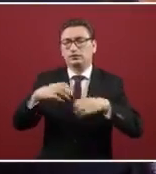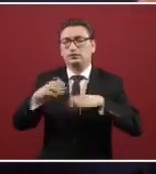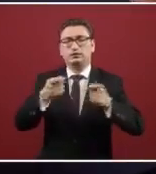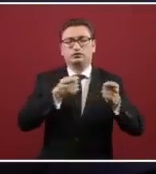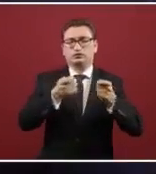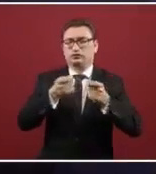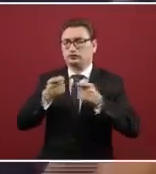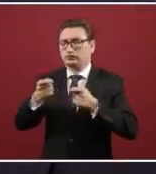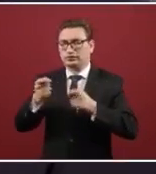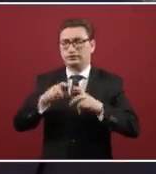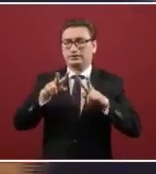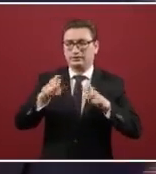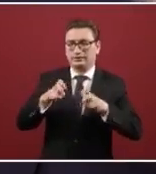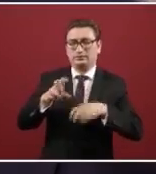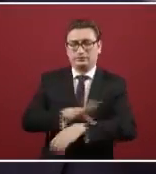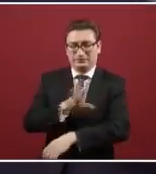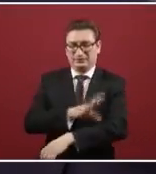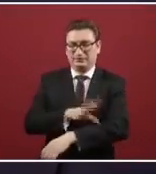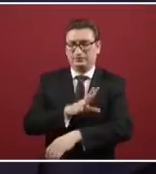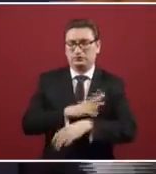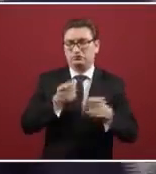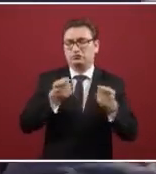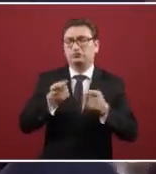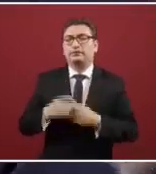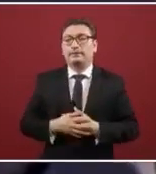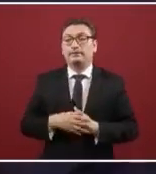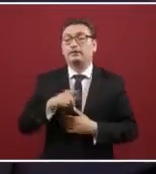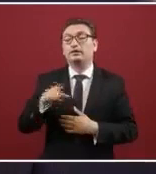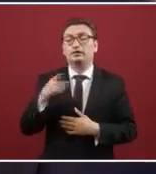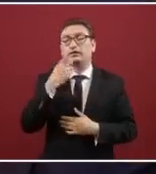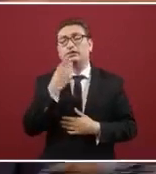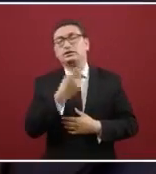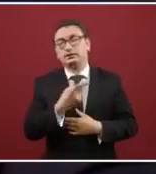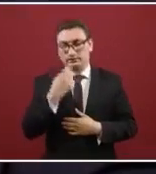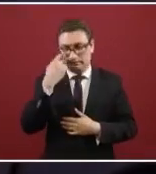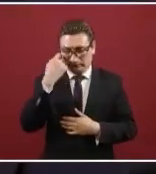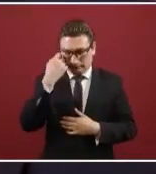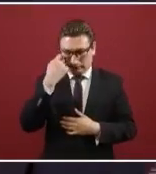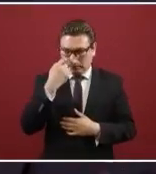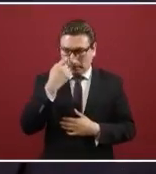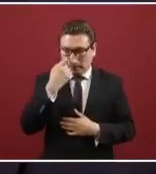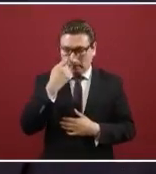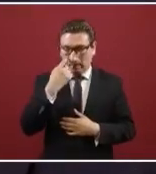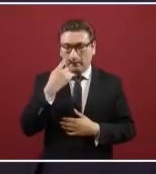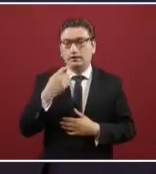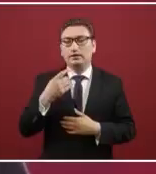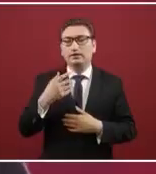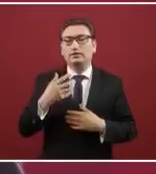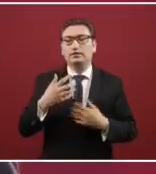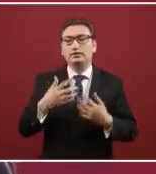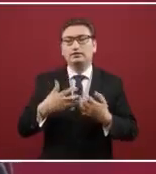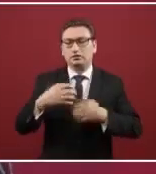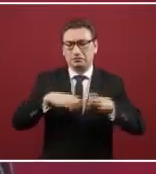control de la industria eléctrica, les dijo: se va a nacionalizar la industria eléctrica